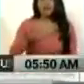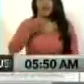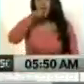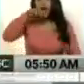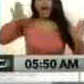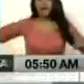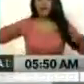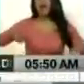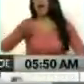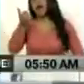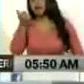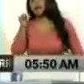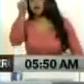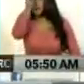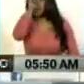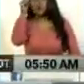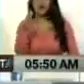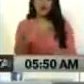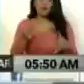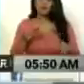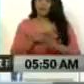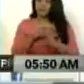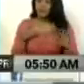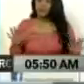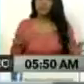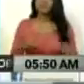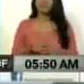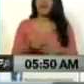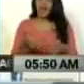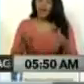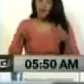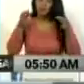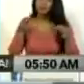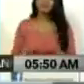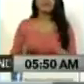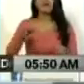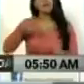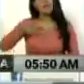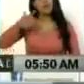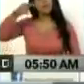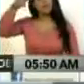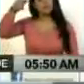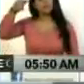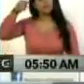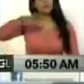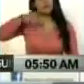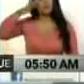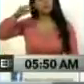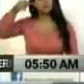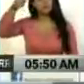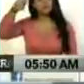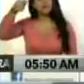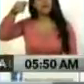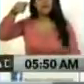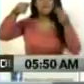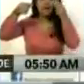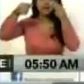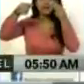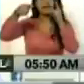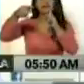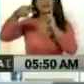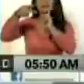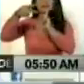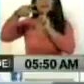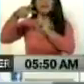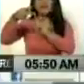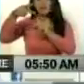victoria. Ganaron el día domingo y de esta manera puede quedar en la primera casilla en solitario. Y Magallanes sumó al León. El día de